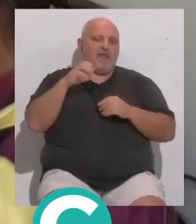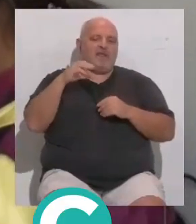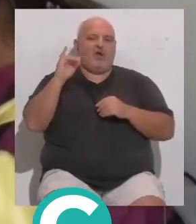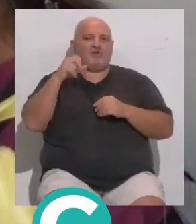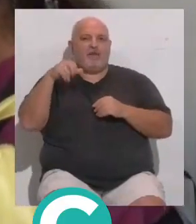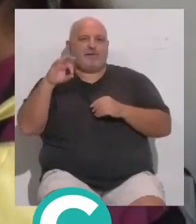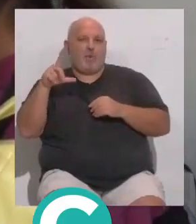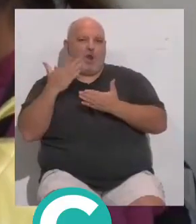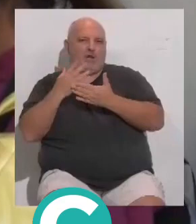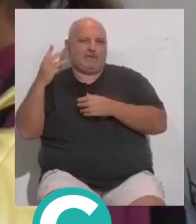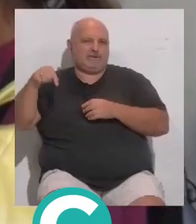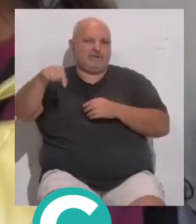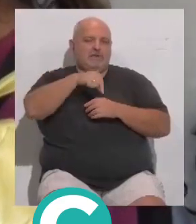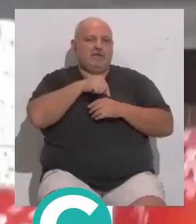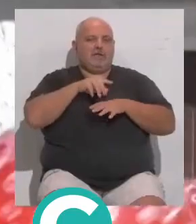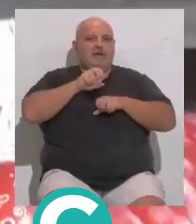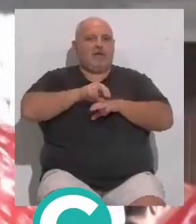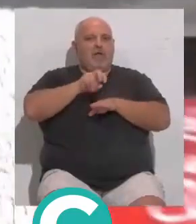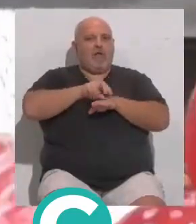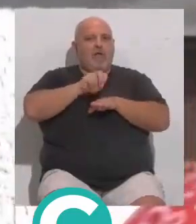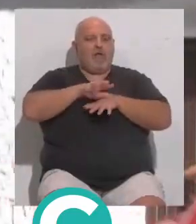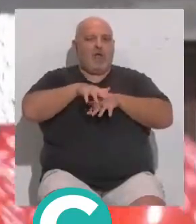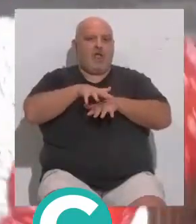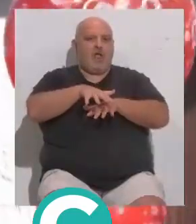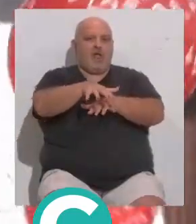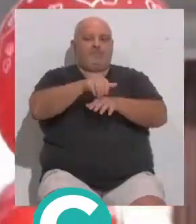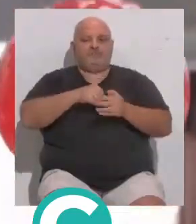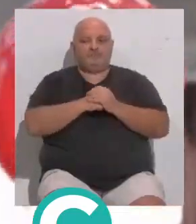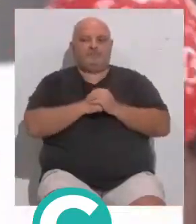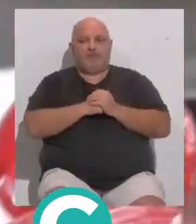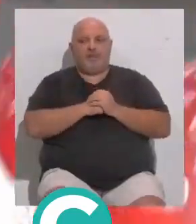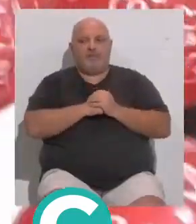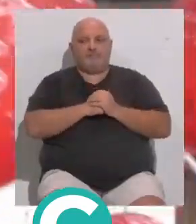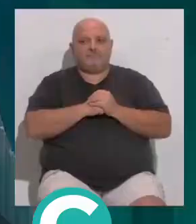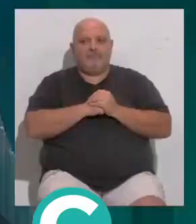Pascual, y después con una marcha a pie por el centro de Cádiz.